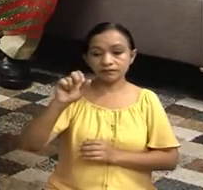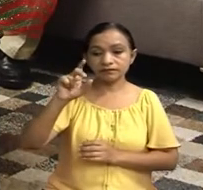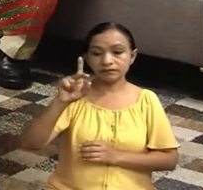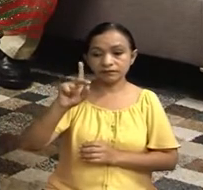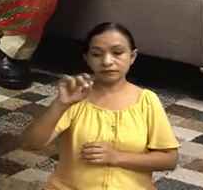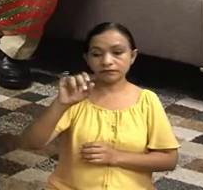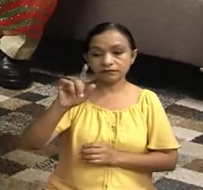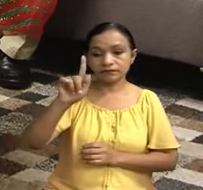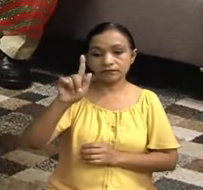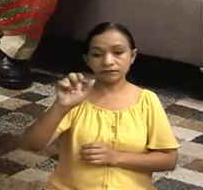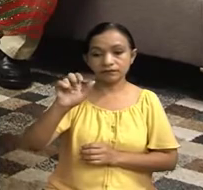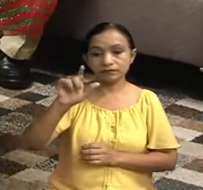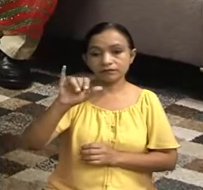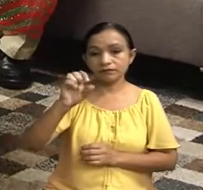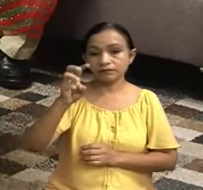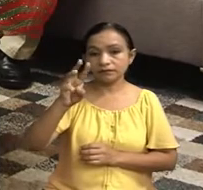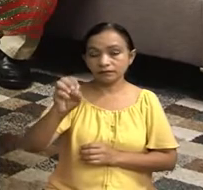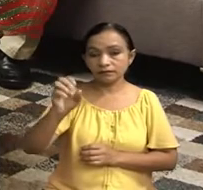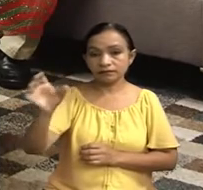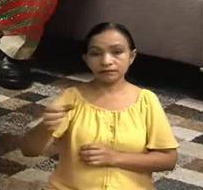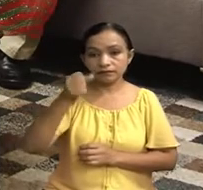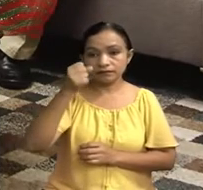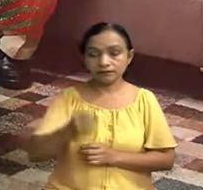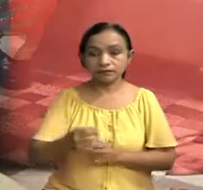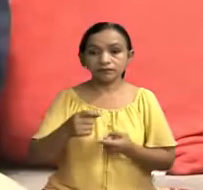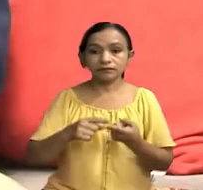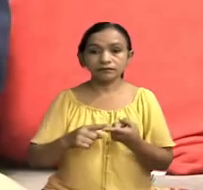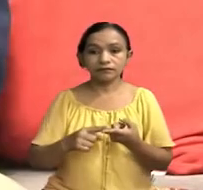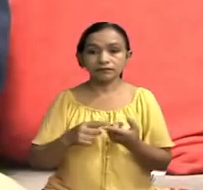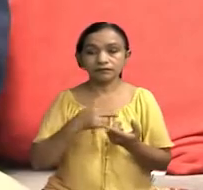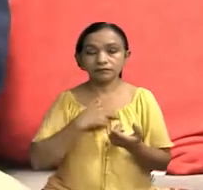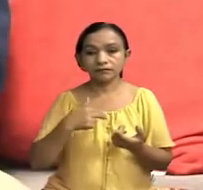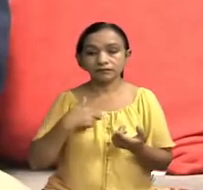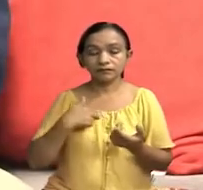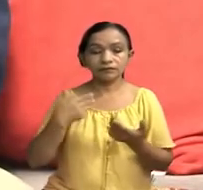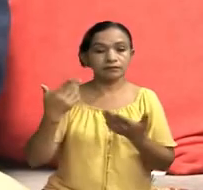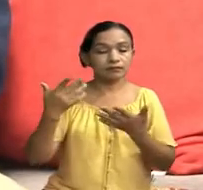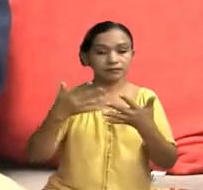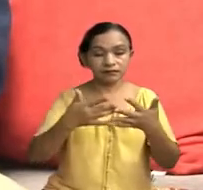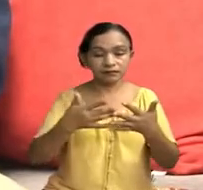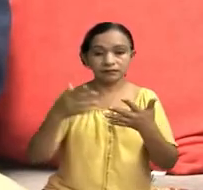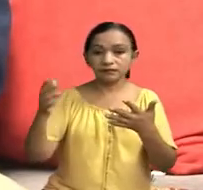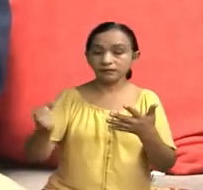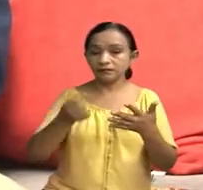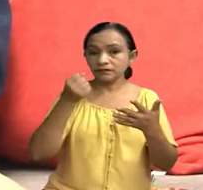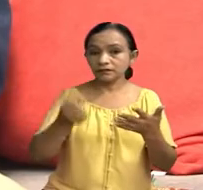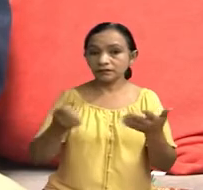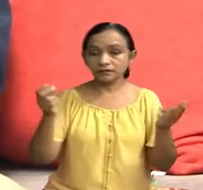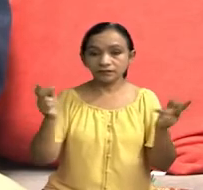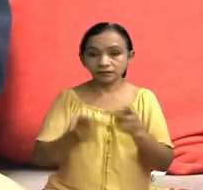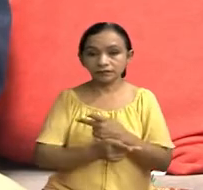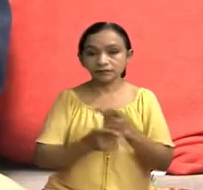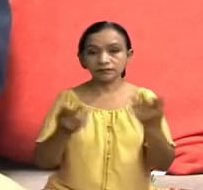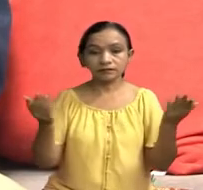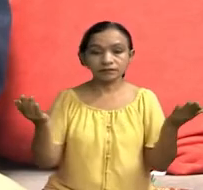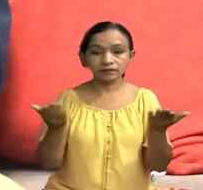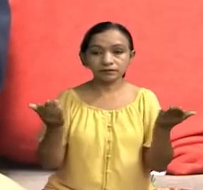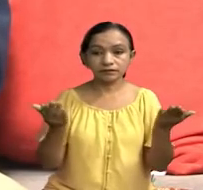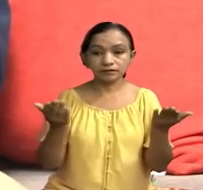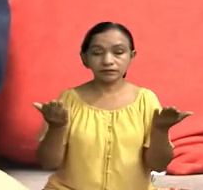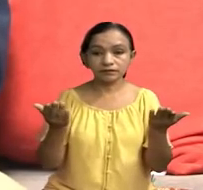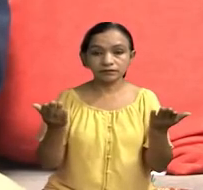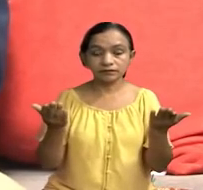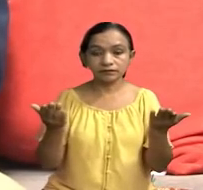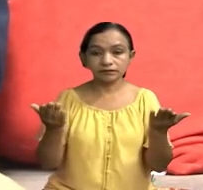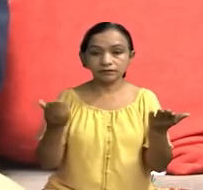siempre menciona el comandante Daniel. O sea, tenemos un capitalismo salvaje, un imperialismo salvaje, que no